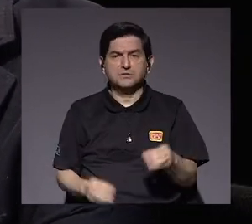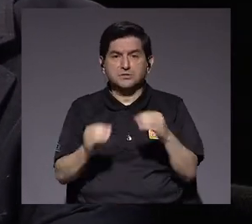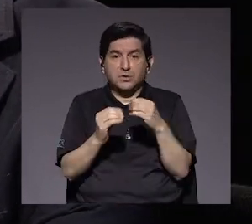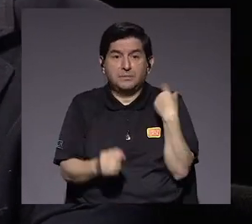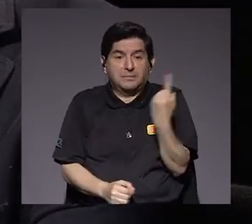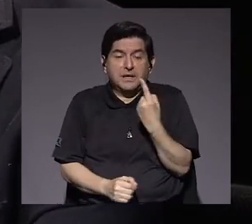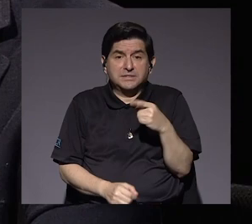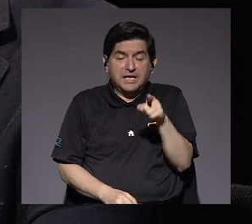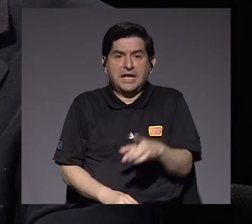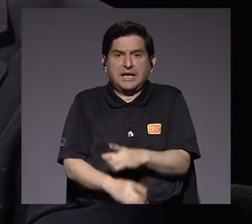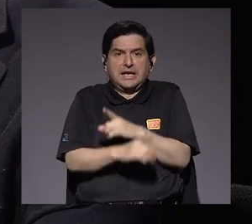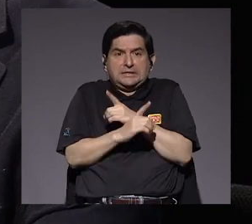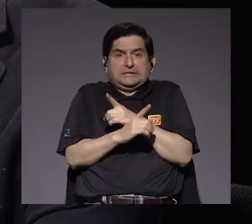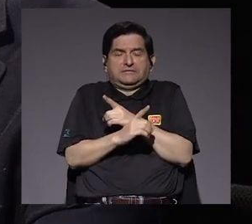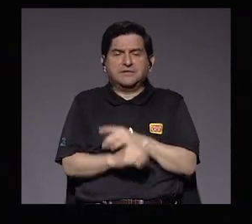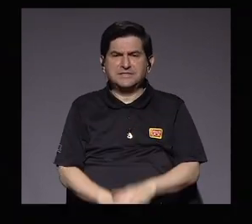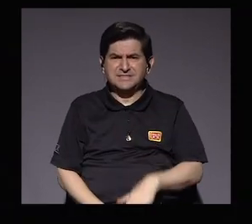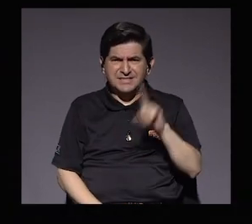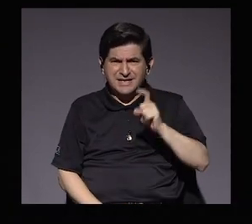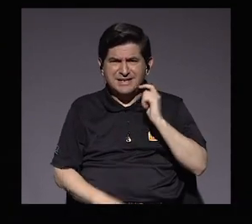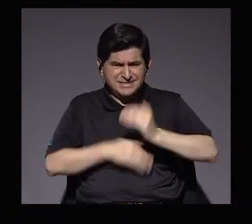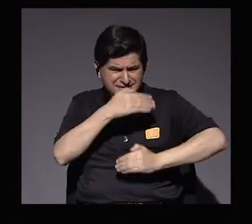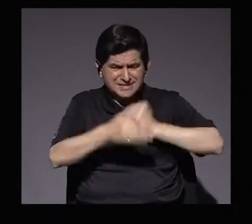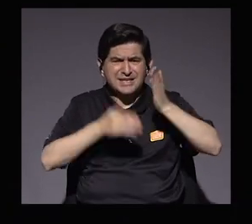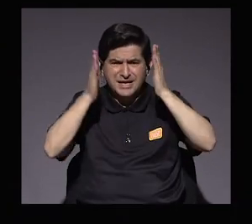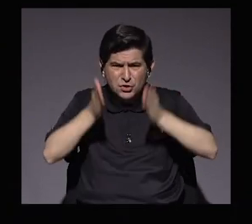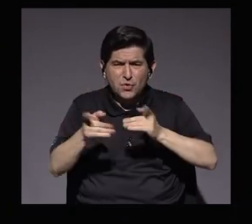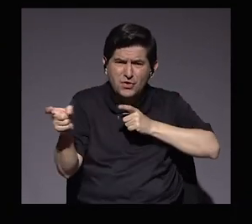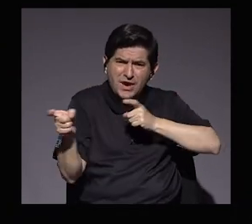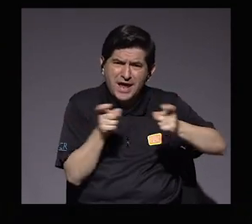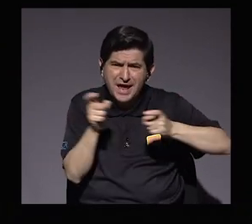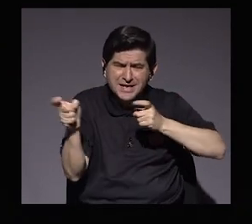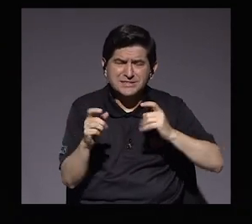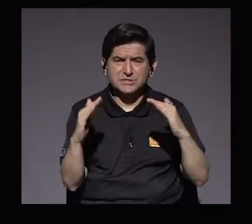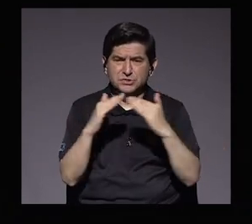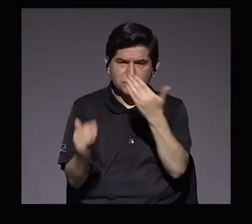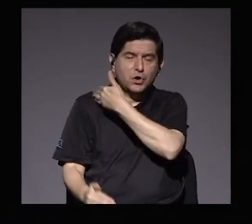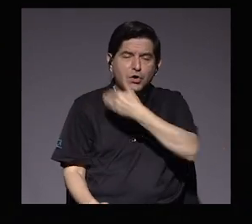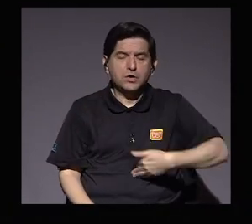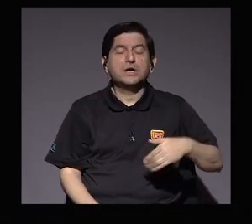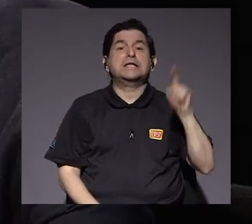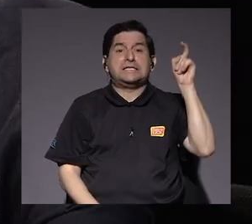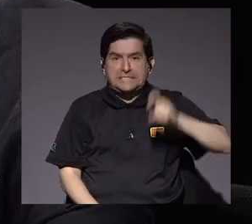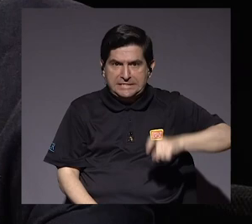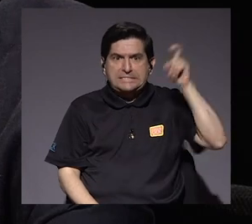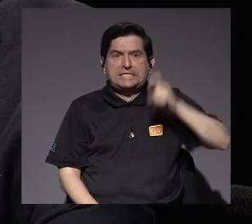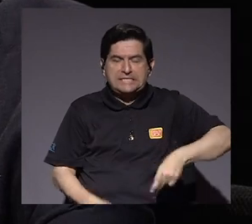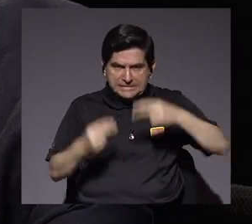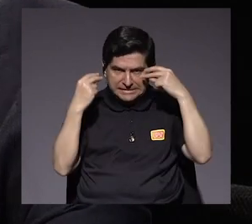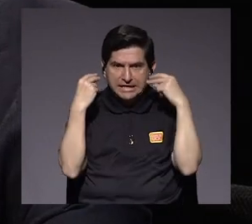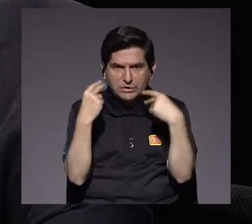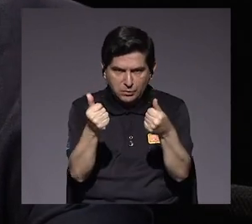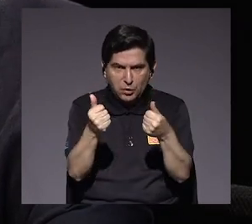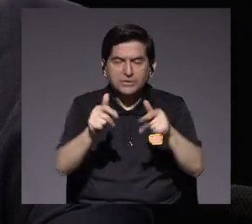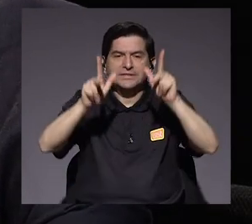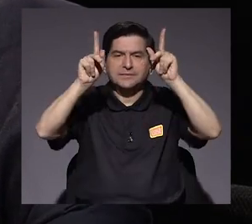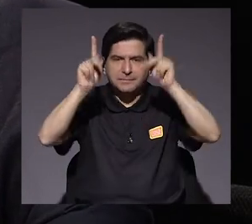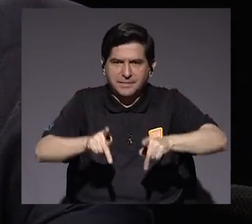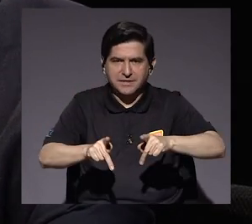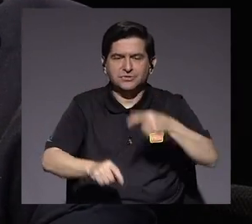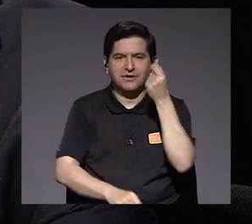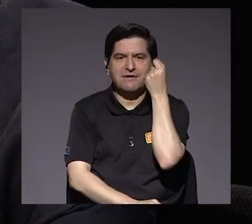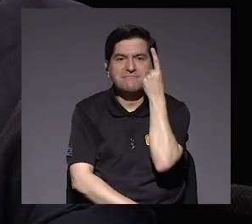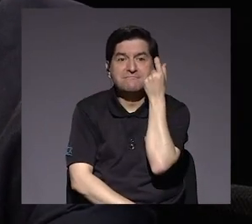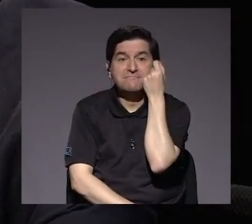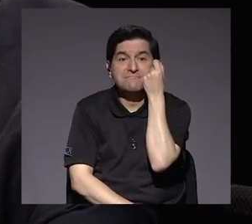todavía más solo porque lo pone en defensa. ¿Urge un gestor administrativo en casa presidencial? Urge una persona